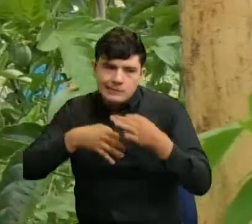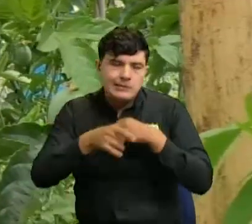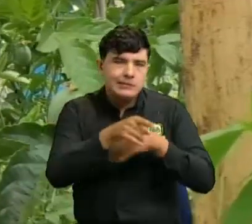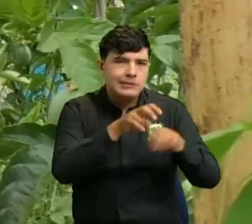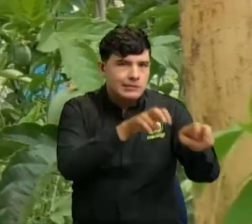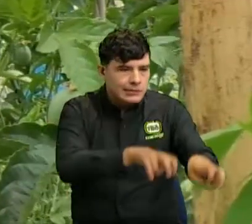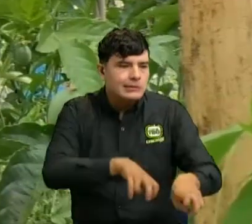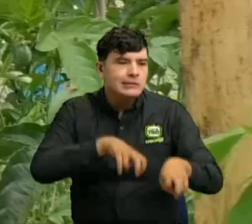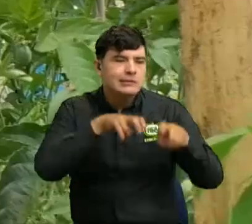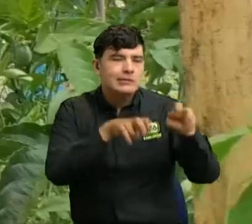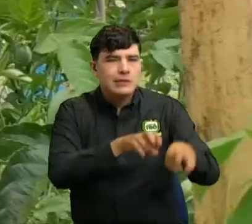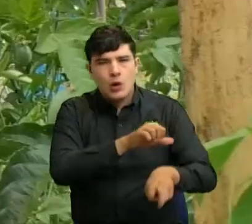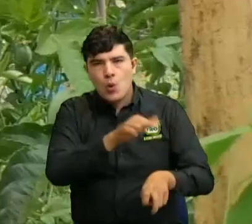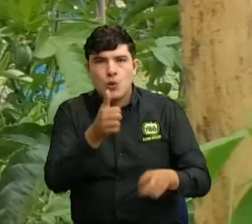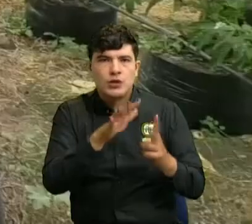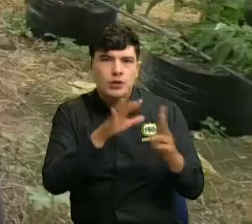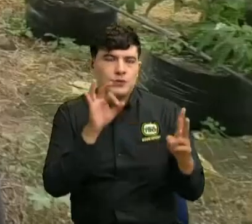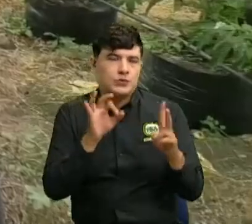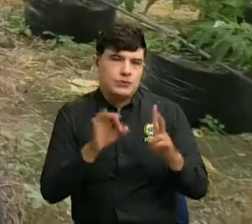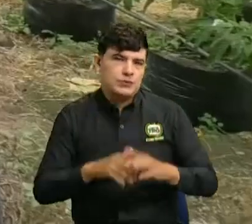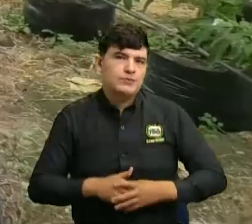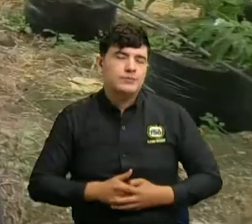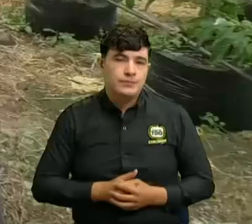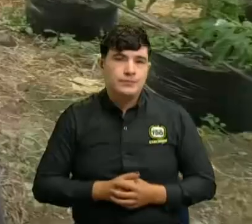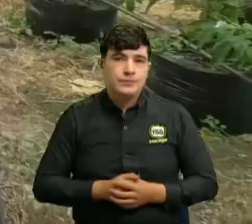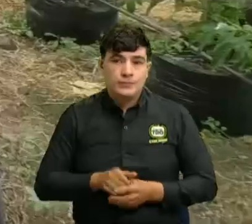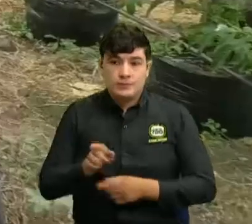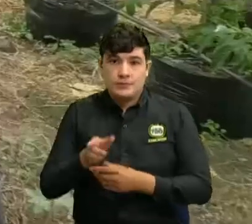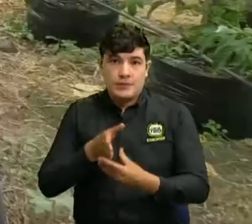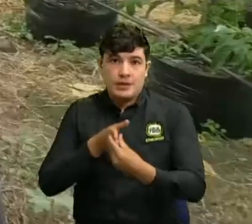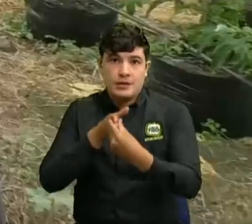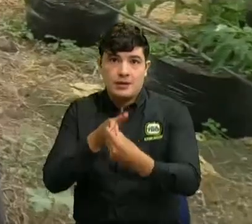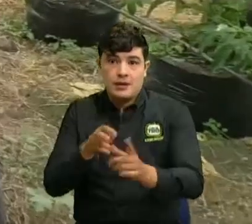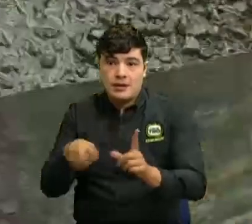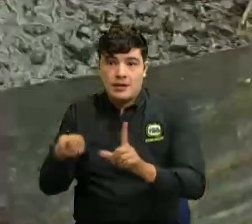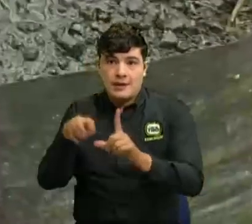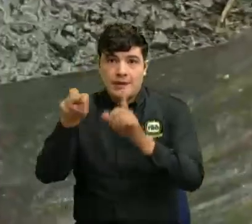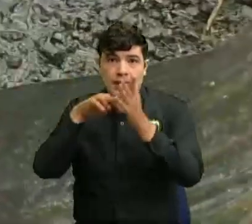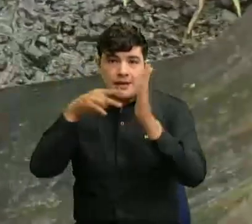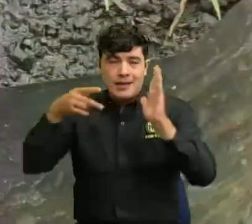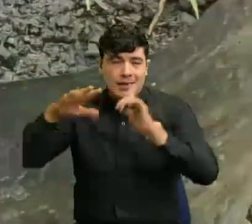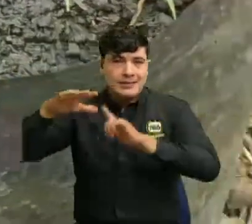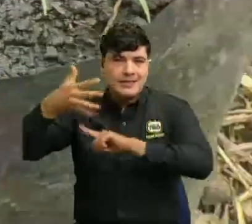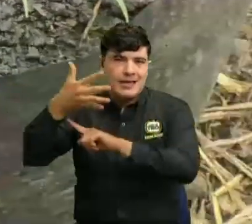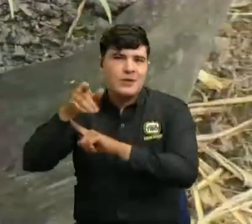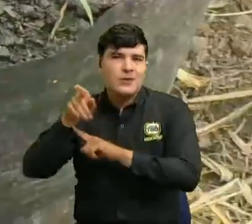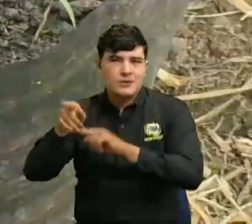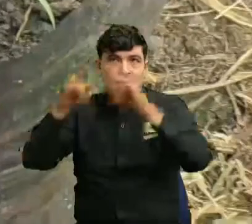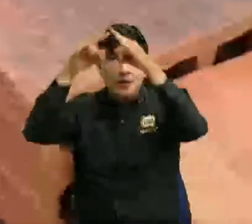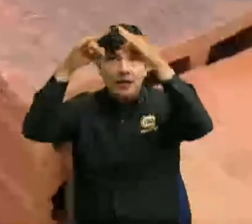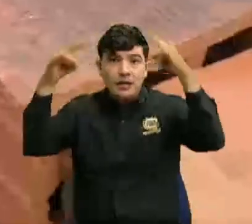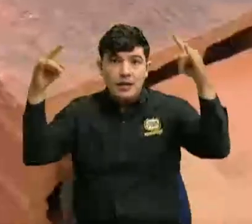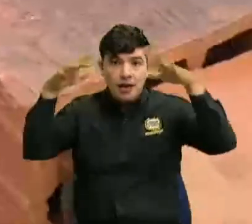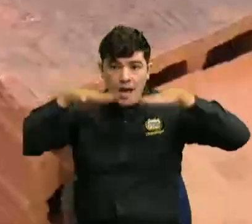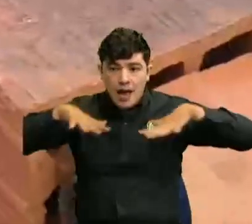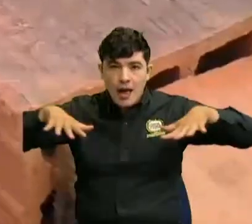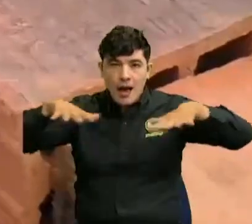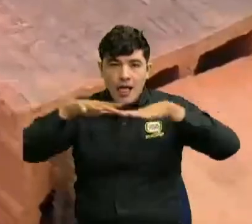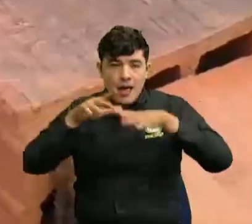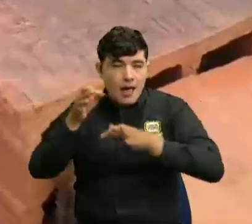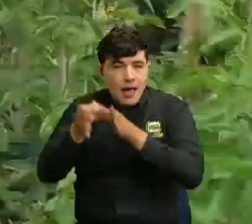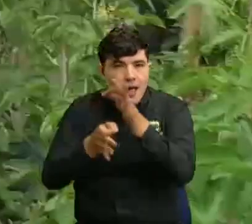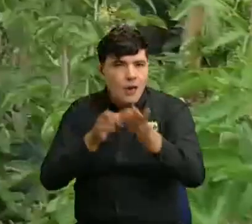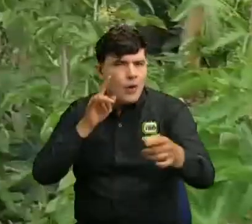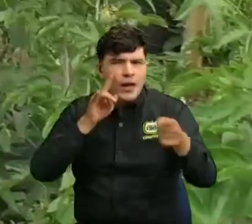también tengan otras alternativas de ingreso este es un modelo de nivel tecnológico 5 que se está desarrollando bajo invernadero cuyo propósito es lograr la